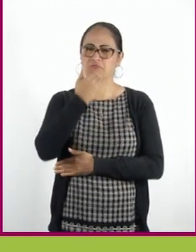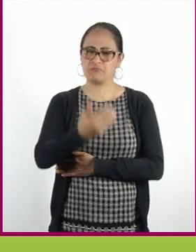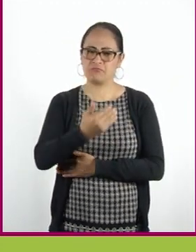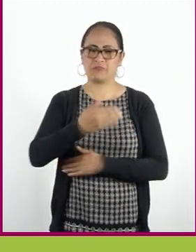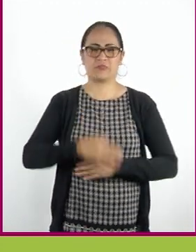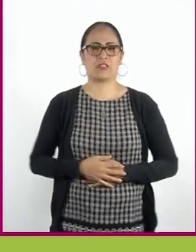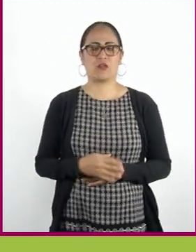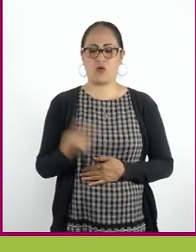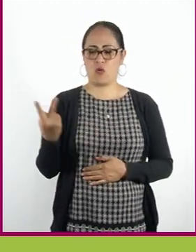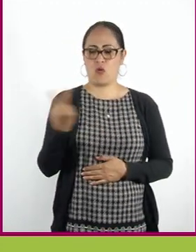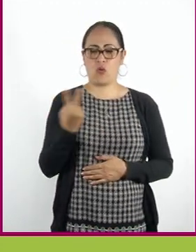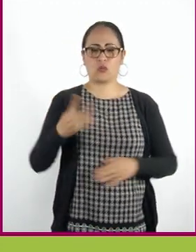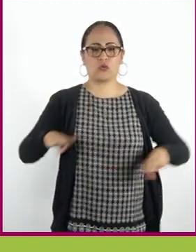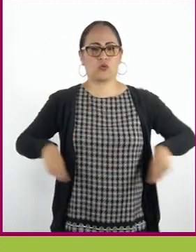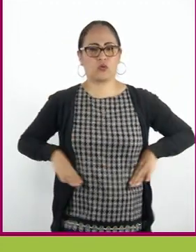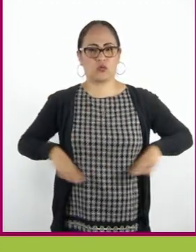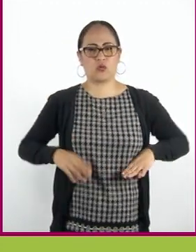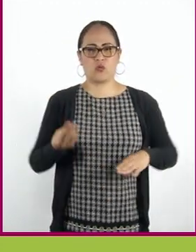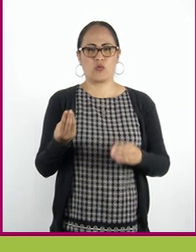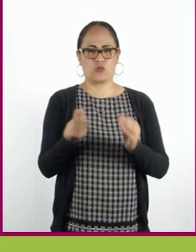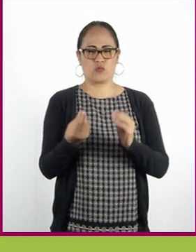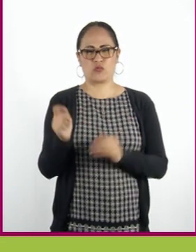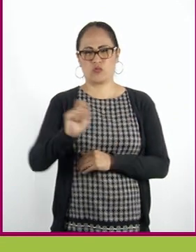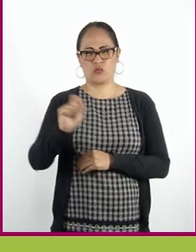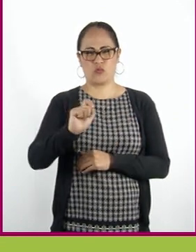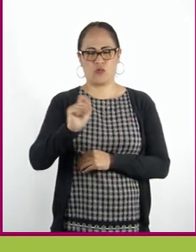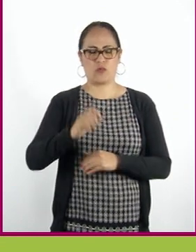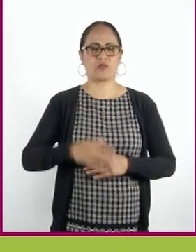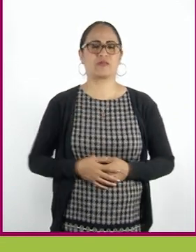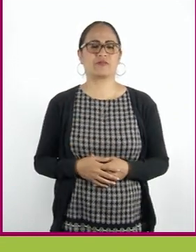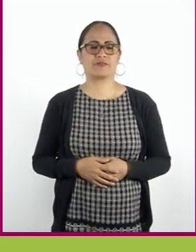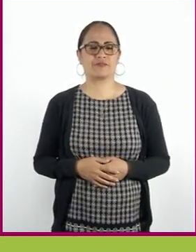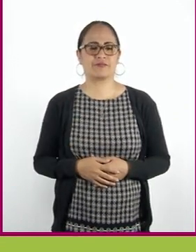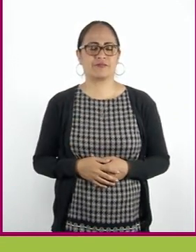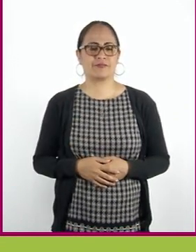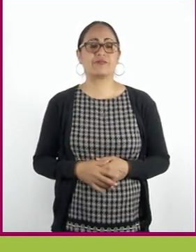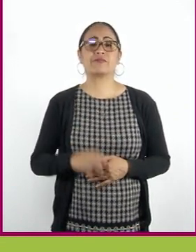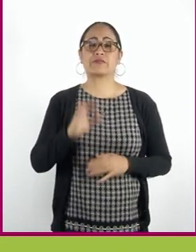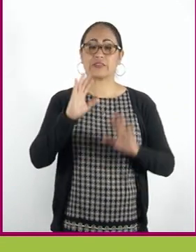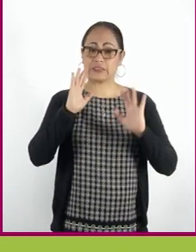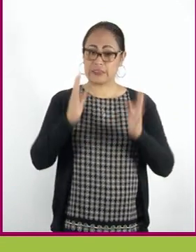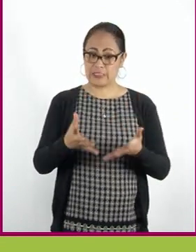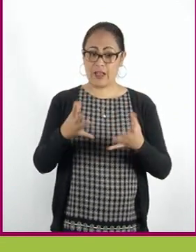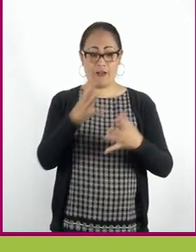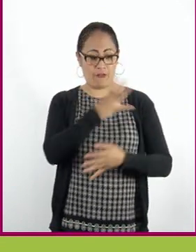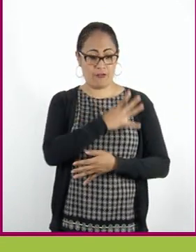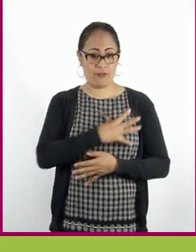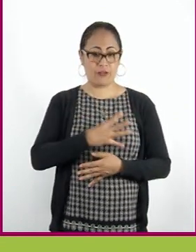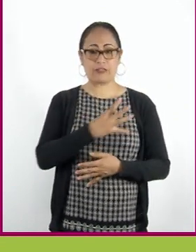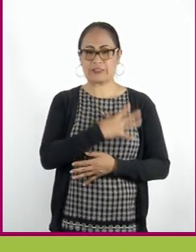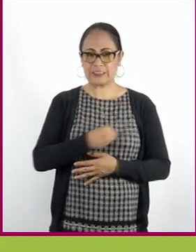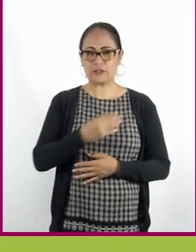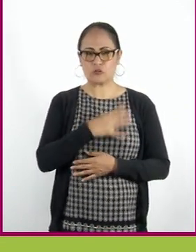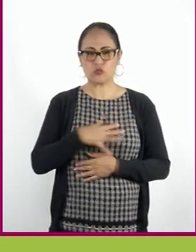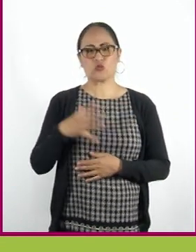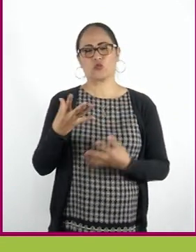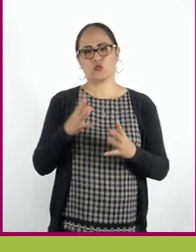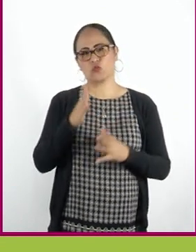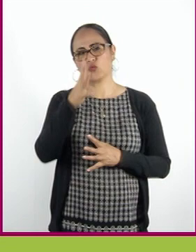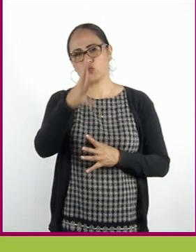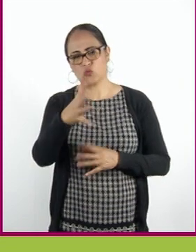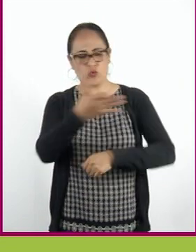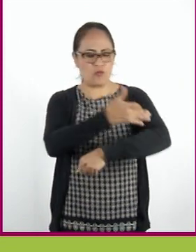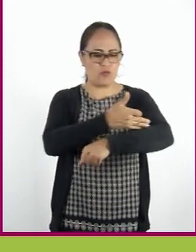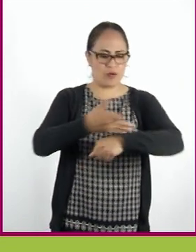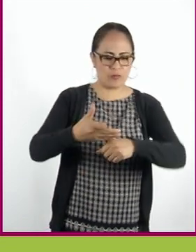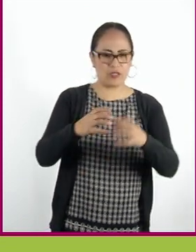La pareja debe considerar seriamente si es el momento de formar una familia, pues implica